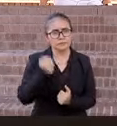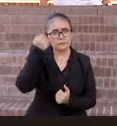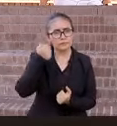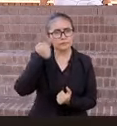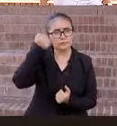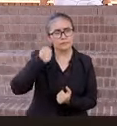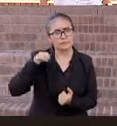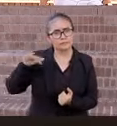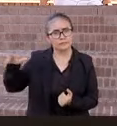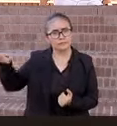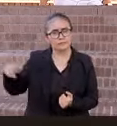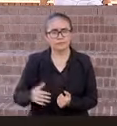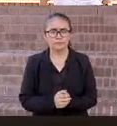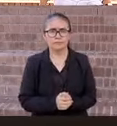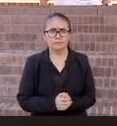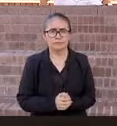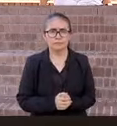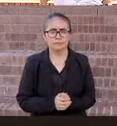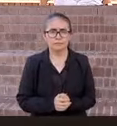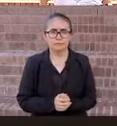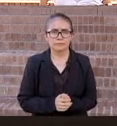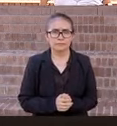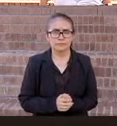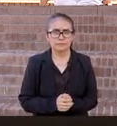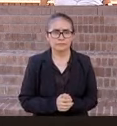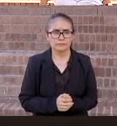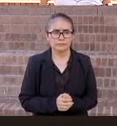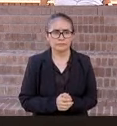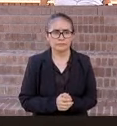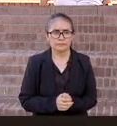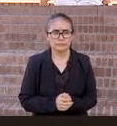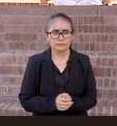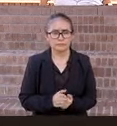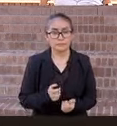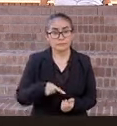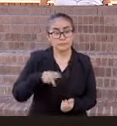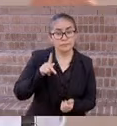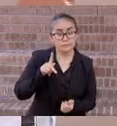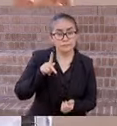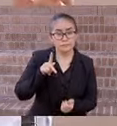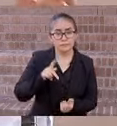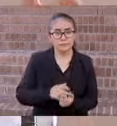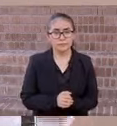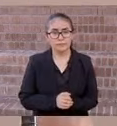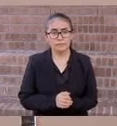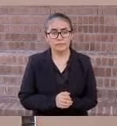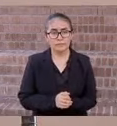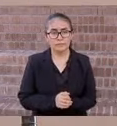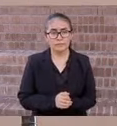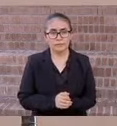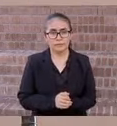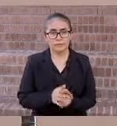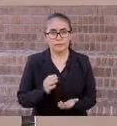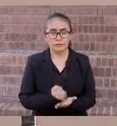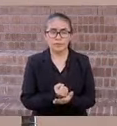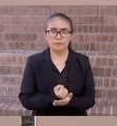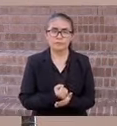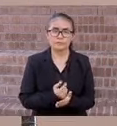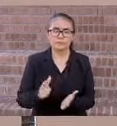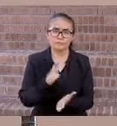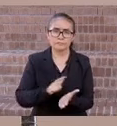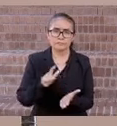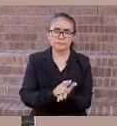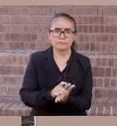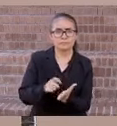a los adultos mayores pero se logró esa reforma